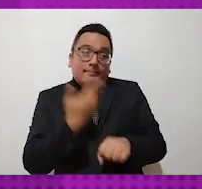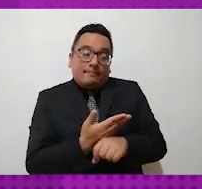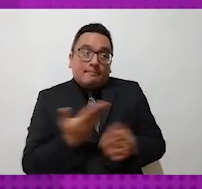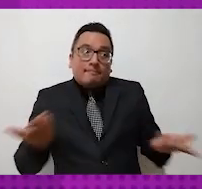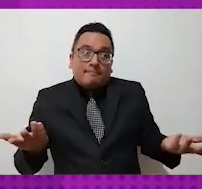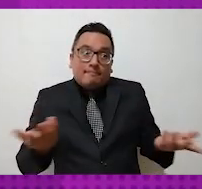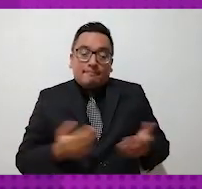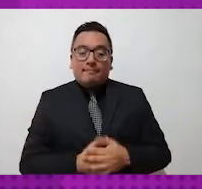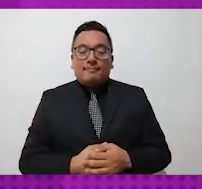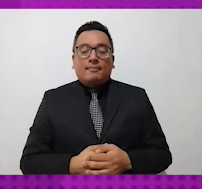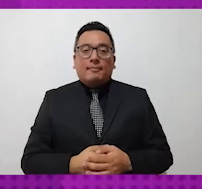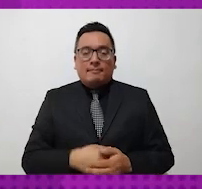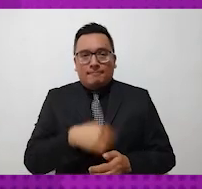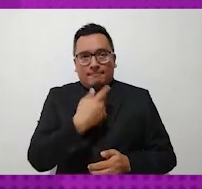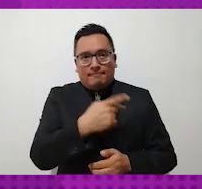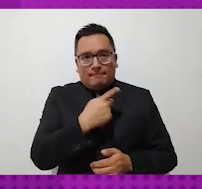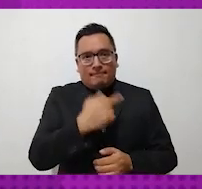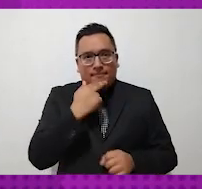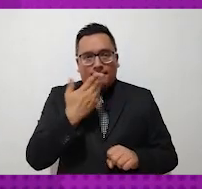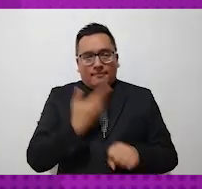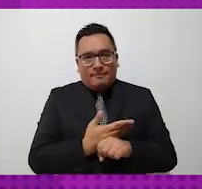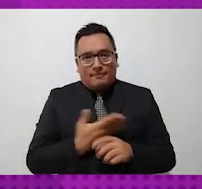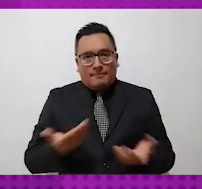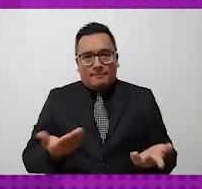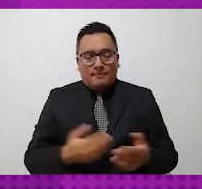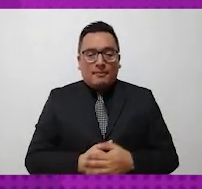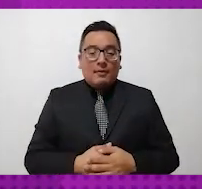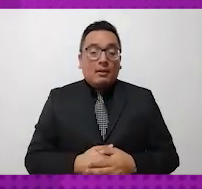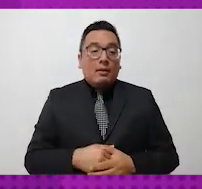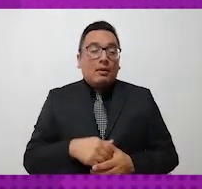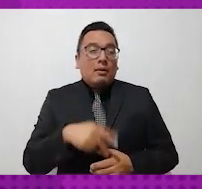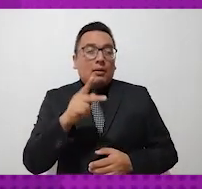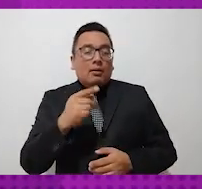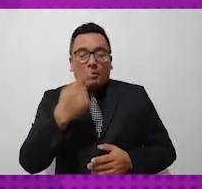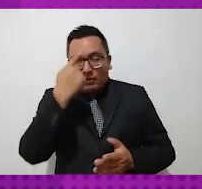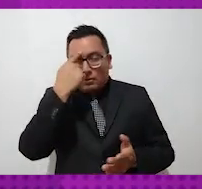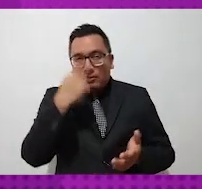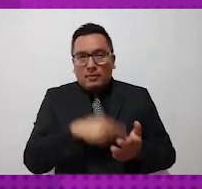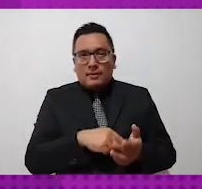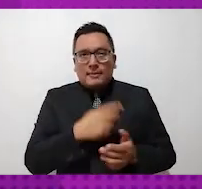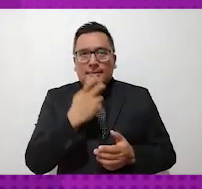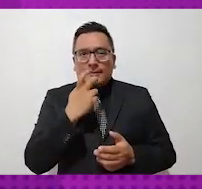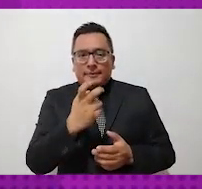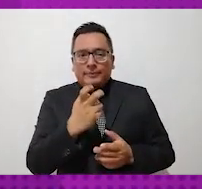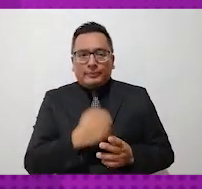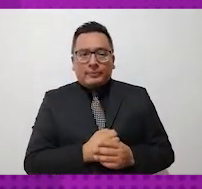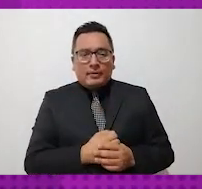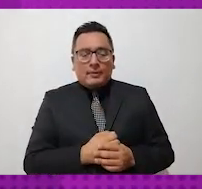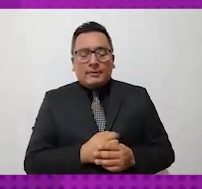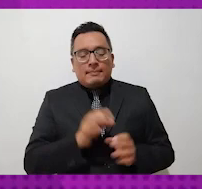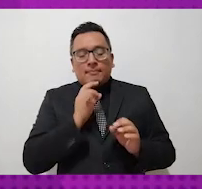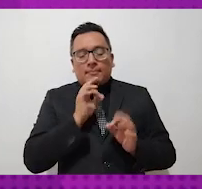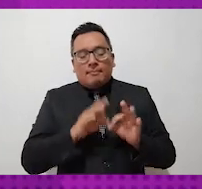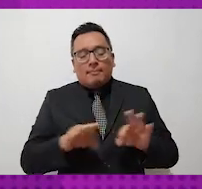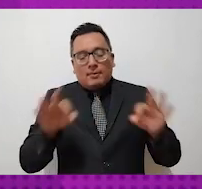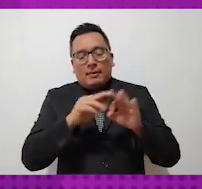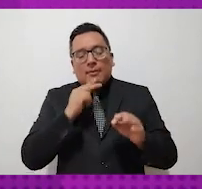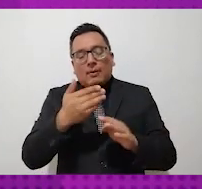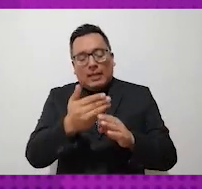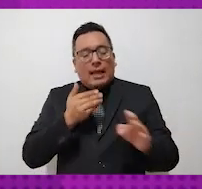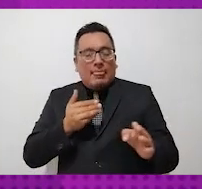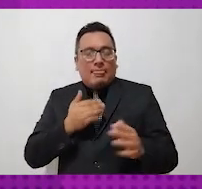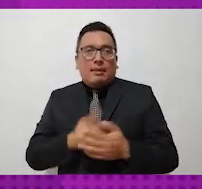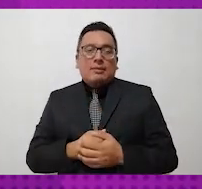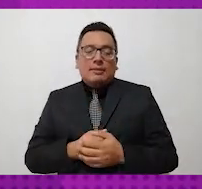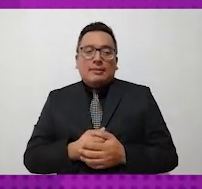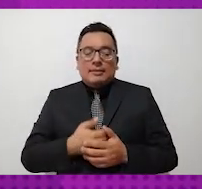responsabilidad, sí incurres en una responsabilidad. Pero sí, yo creo que en ese sentido la información es muy,